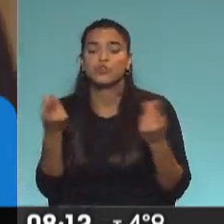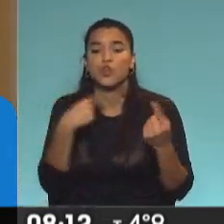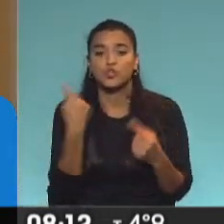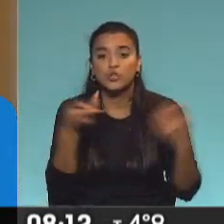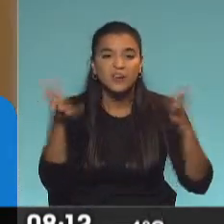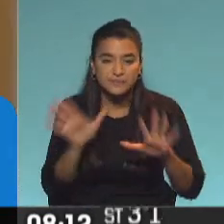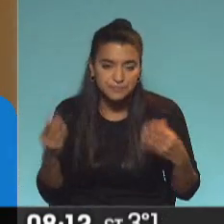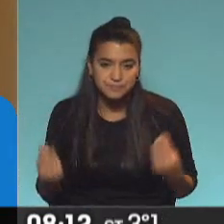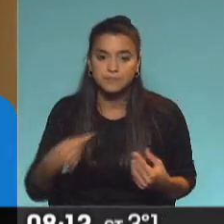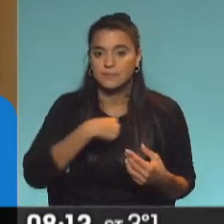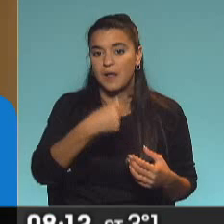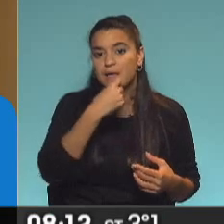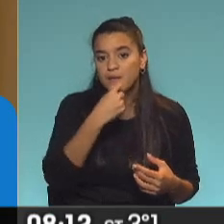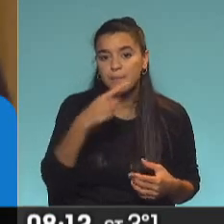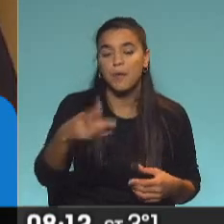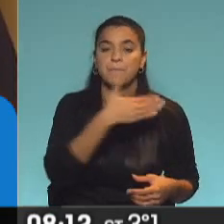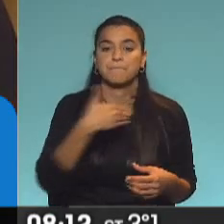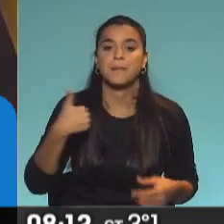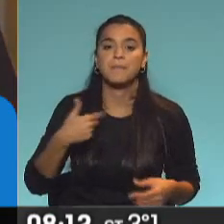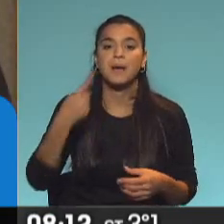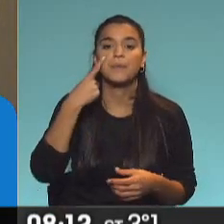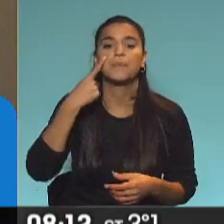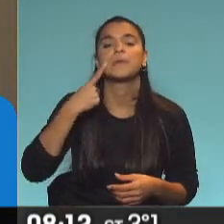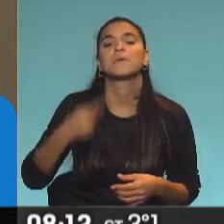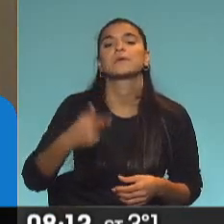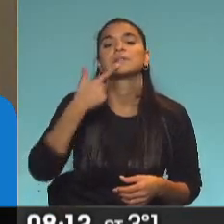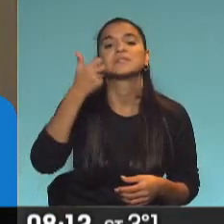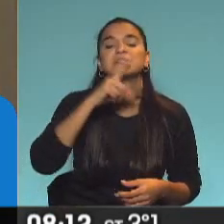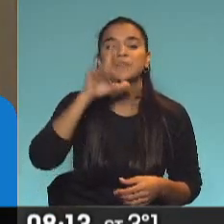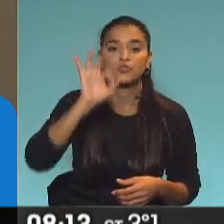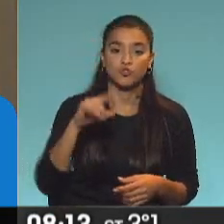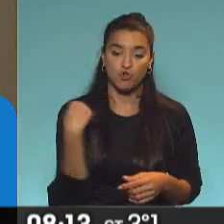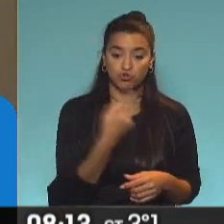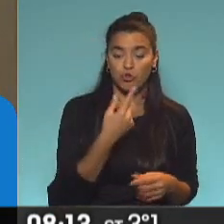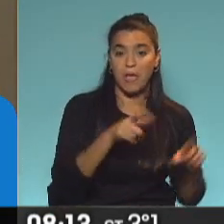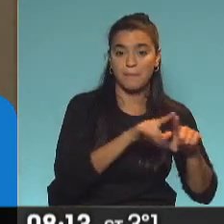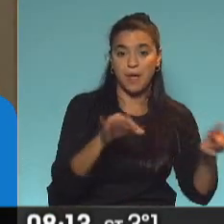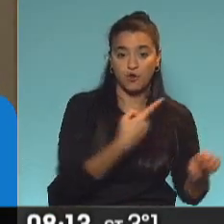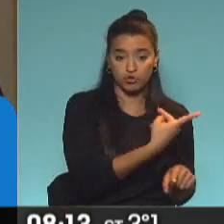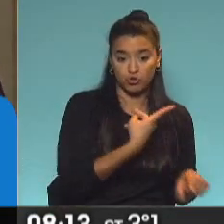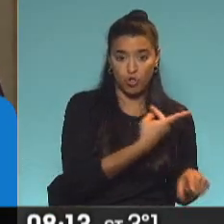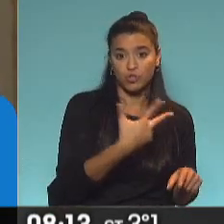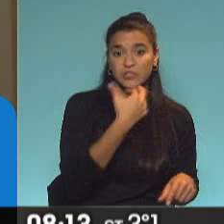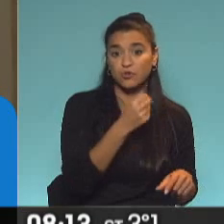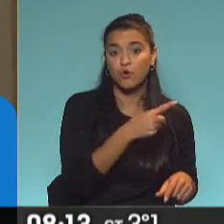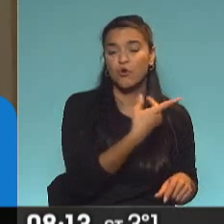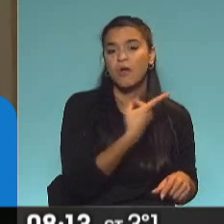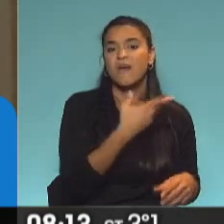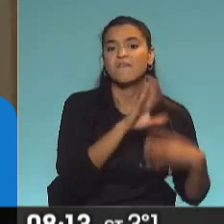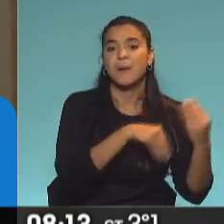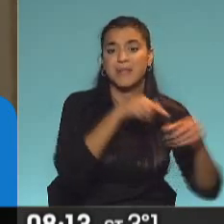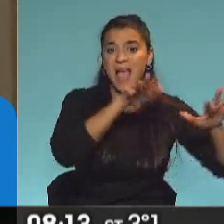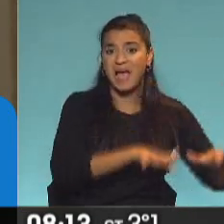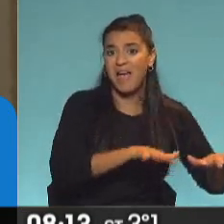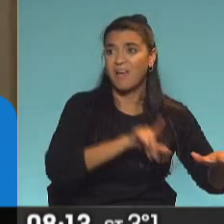hacer? Le doy mi ejemplo. Mi mamá vive en Salto, en la provincia de Buenos Aires. Mi hermano y yo vivimos acá, somos los únicos 2 hijos, tenemos nuestras familias